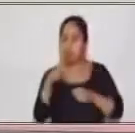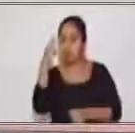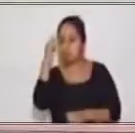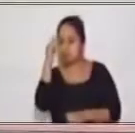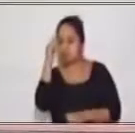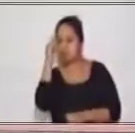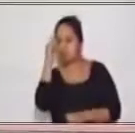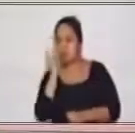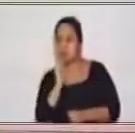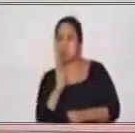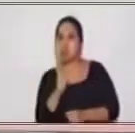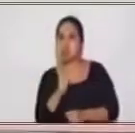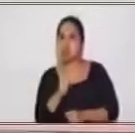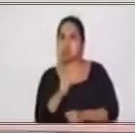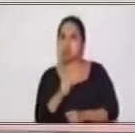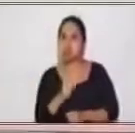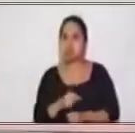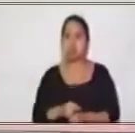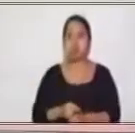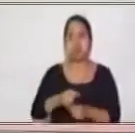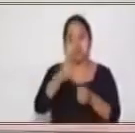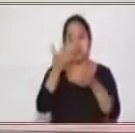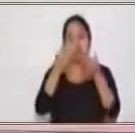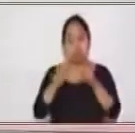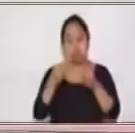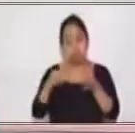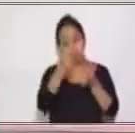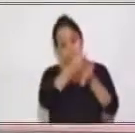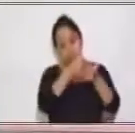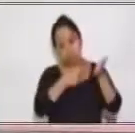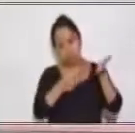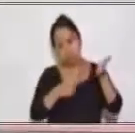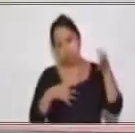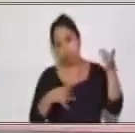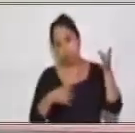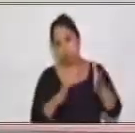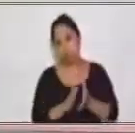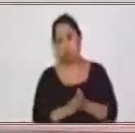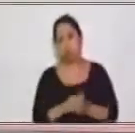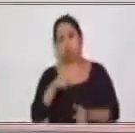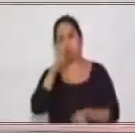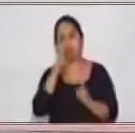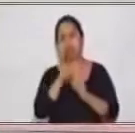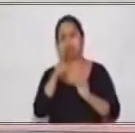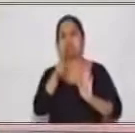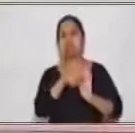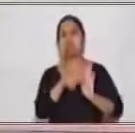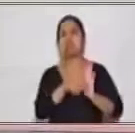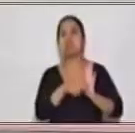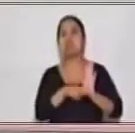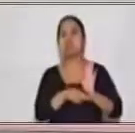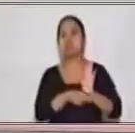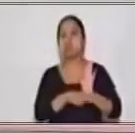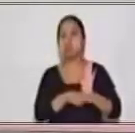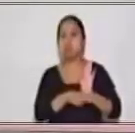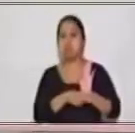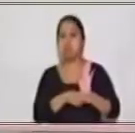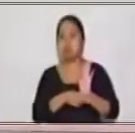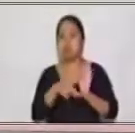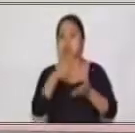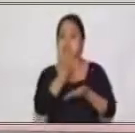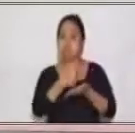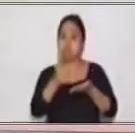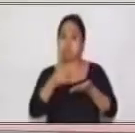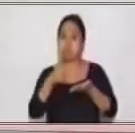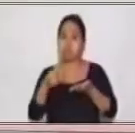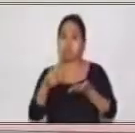ellos intentan plasmarlo a través de la literatura. También normativa, contienen muchas normas y también es didáctica.